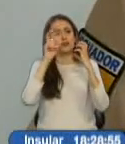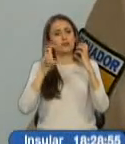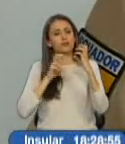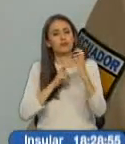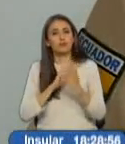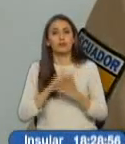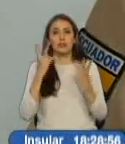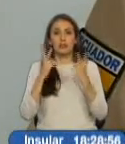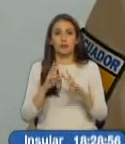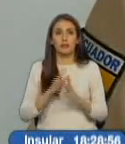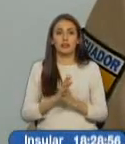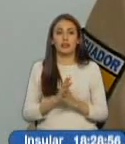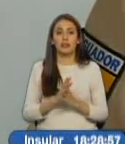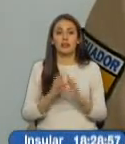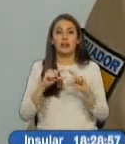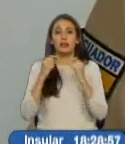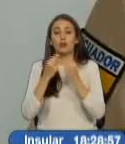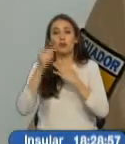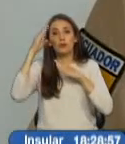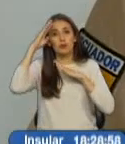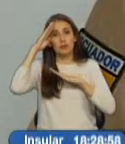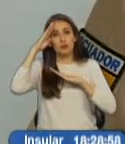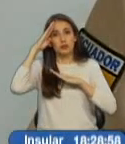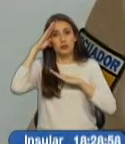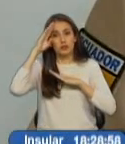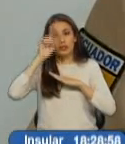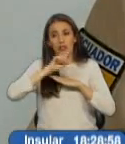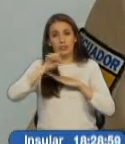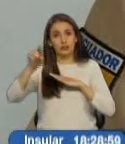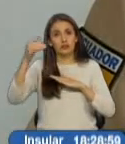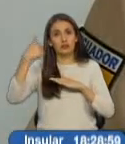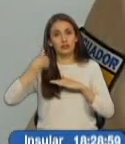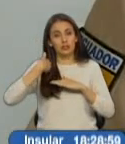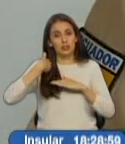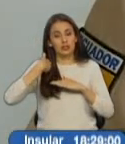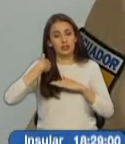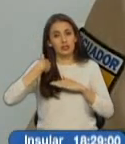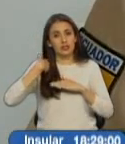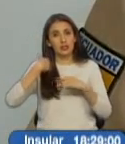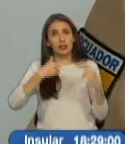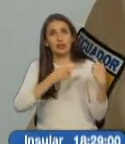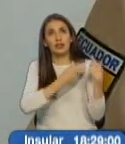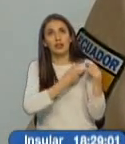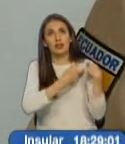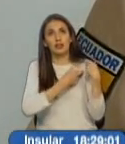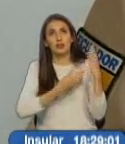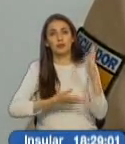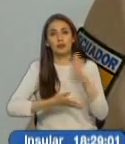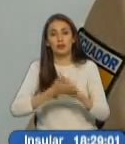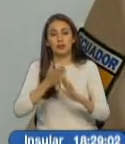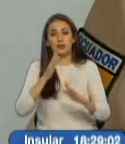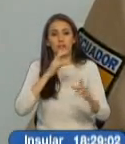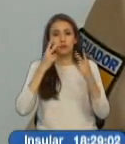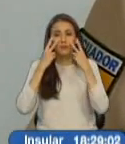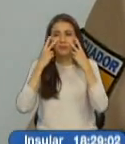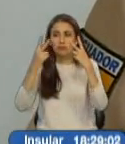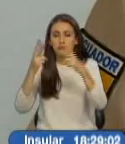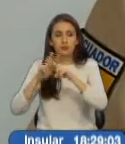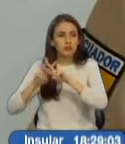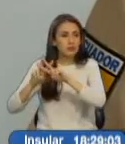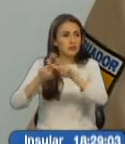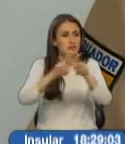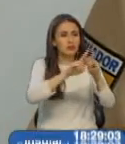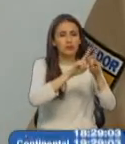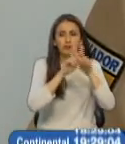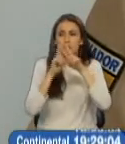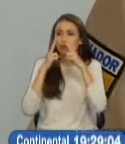personal policial, una vez que esté encargado del domicilio, ellos tienen la disposición y el deber de circunvalar por el lugar y verificar las seguridades de la